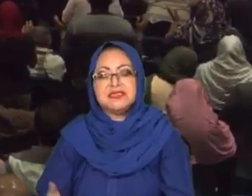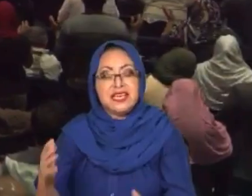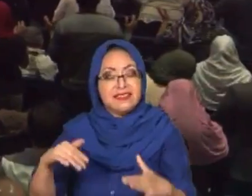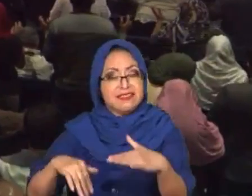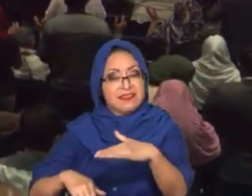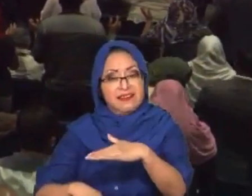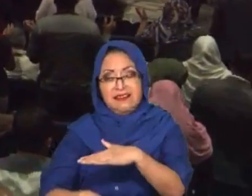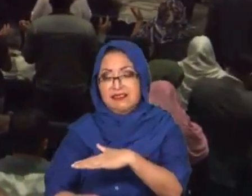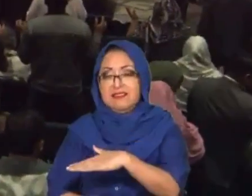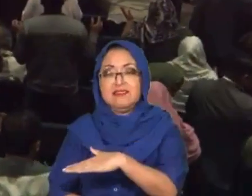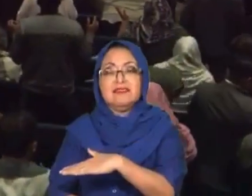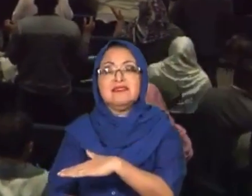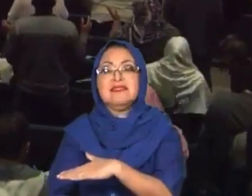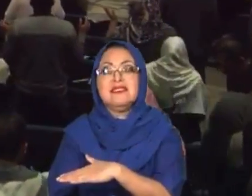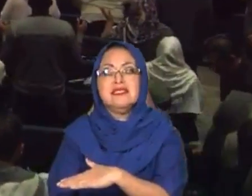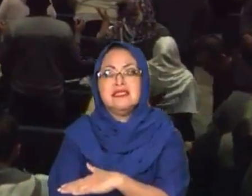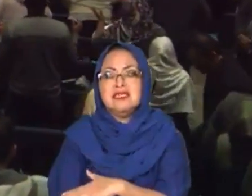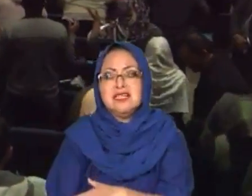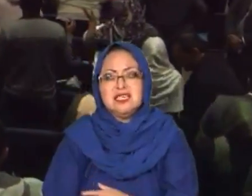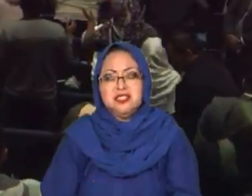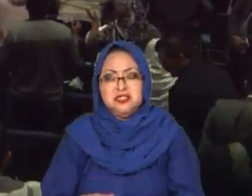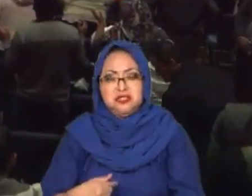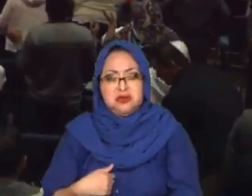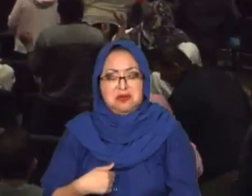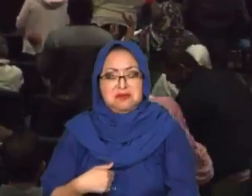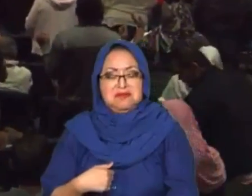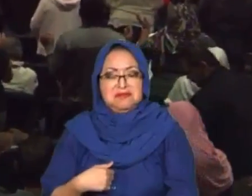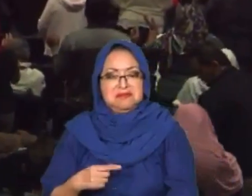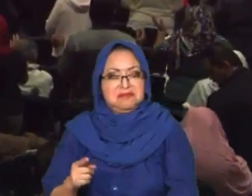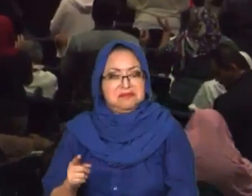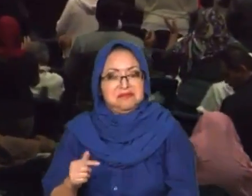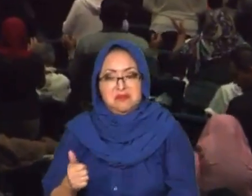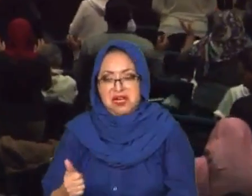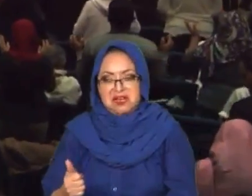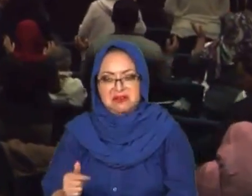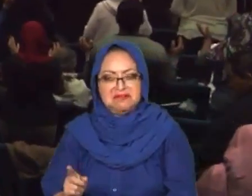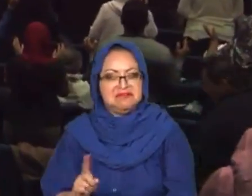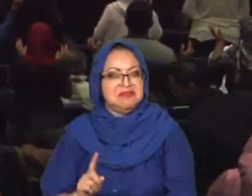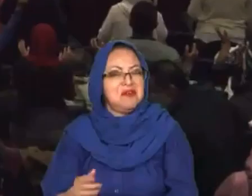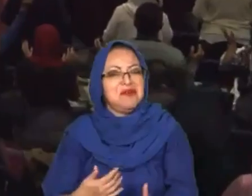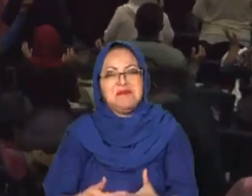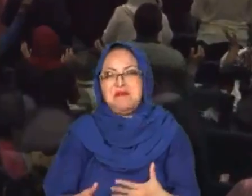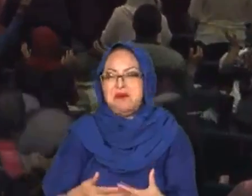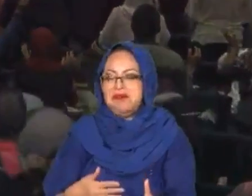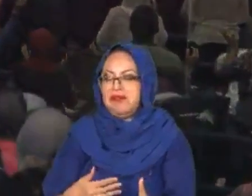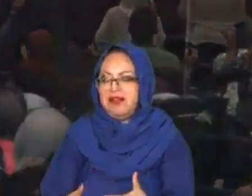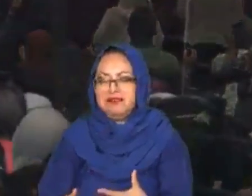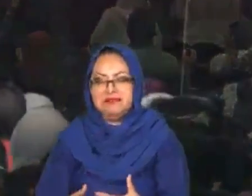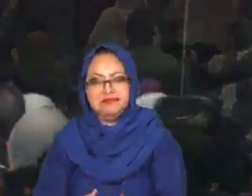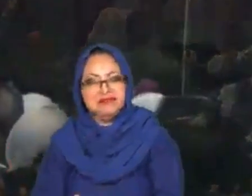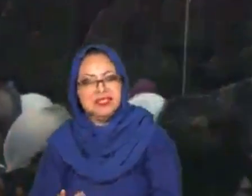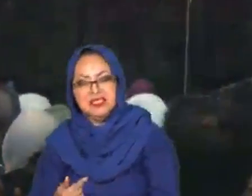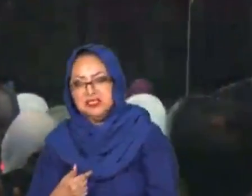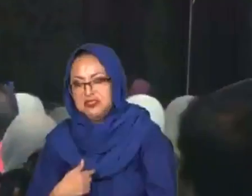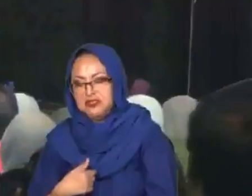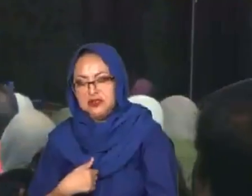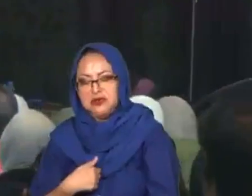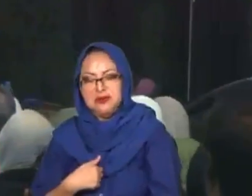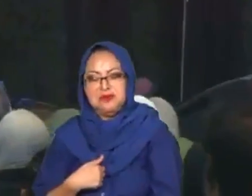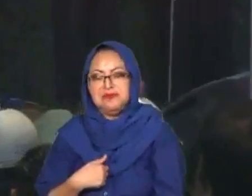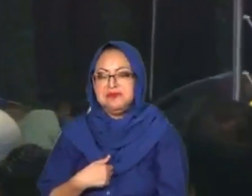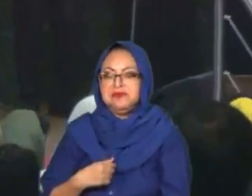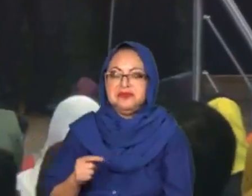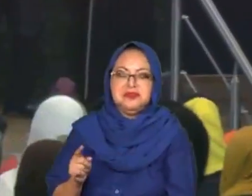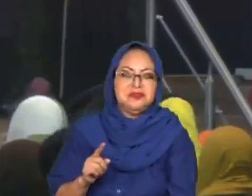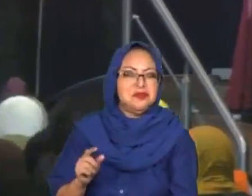entrar. No importa qué bueno sea yo, yo no puedo